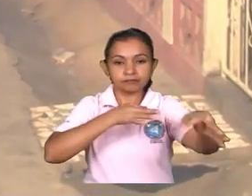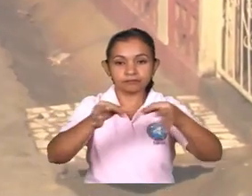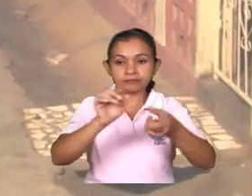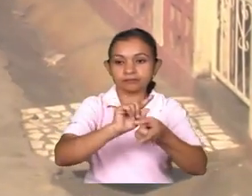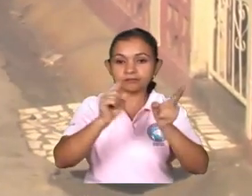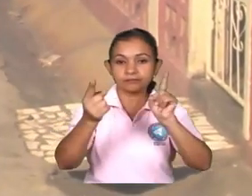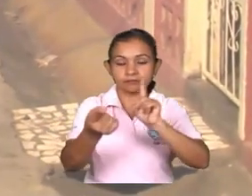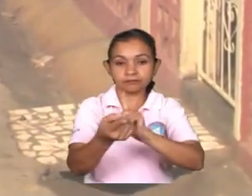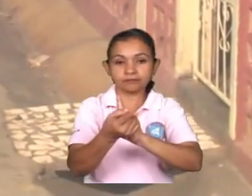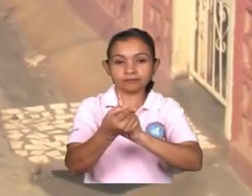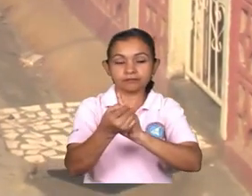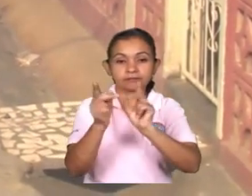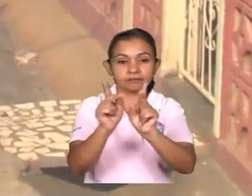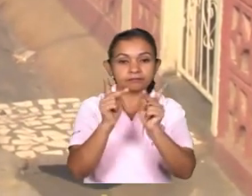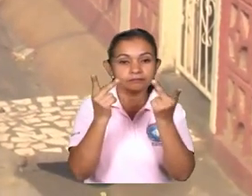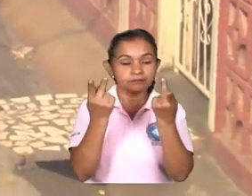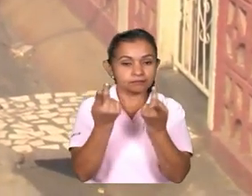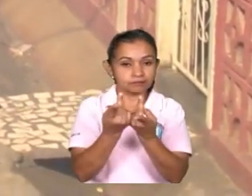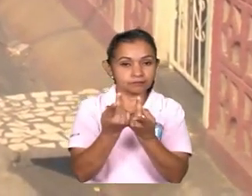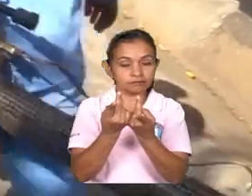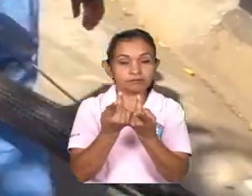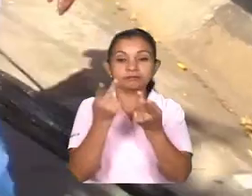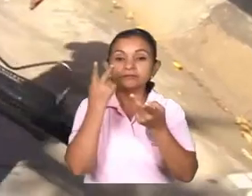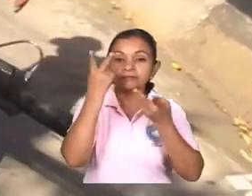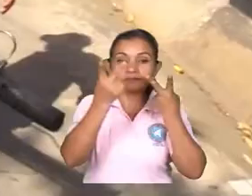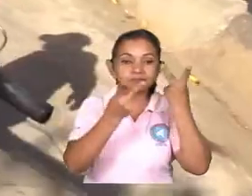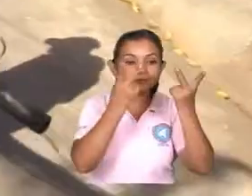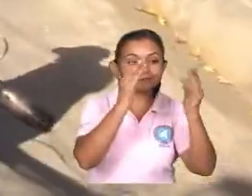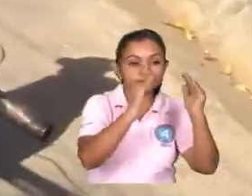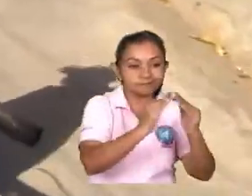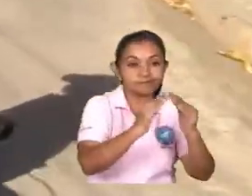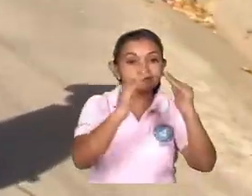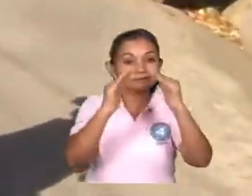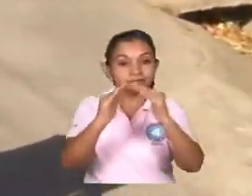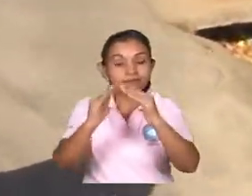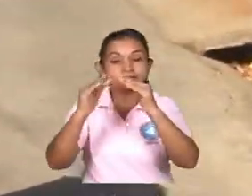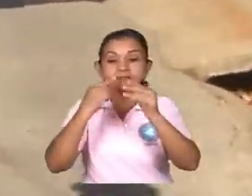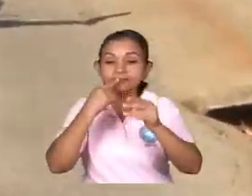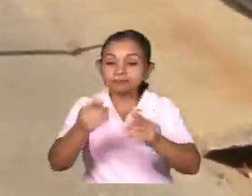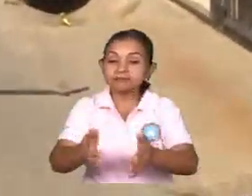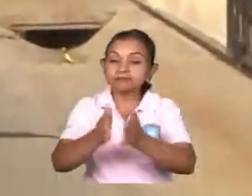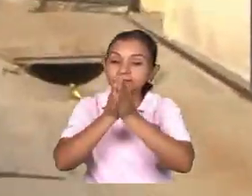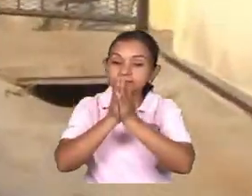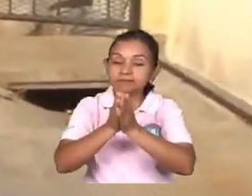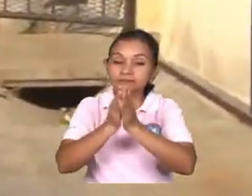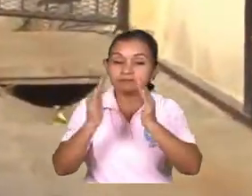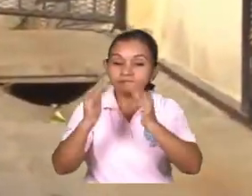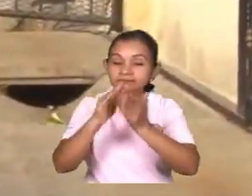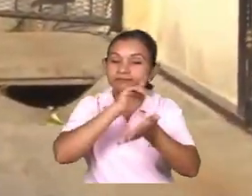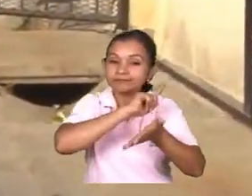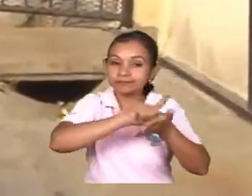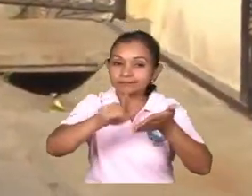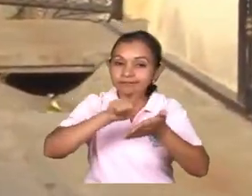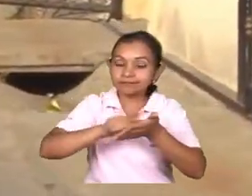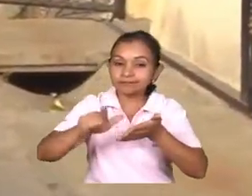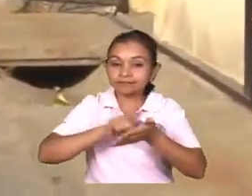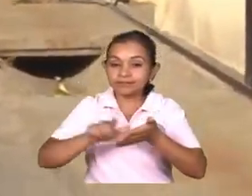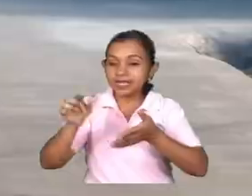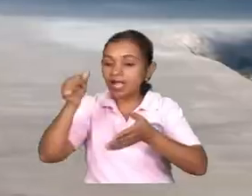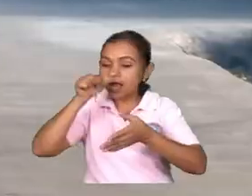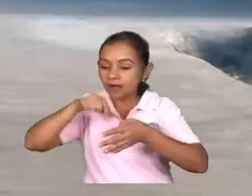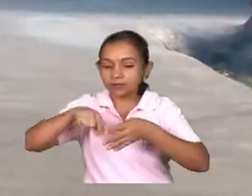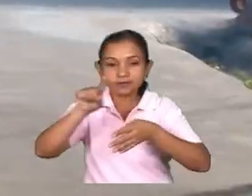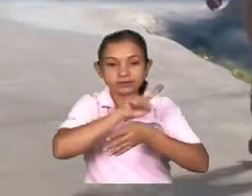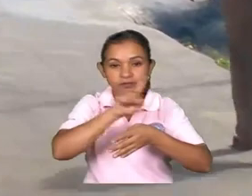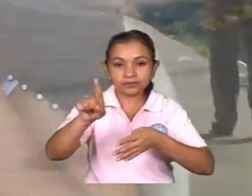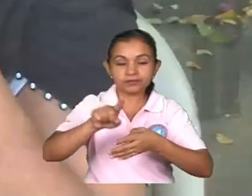de conducta de la población a través de visitas casa a casa, instando a que se mantengan los hogares limpios y libres de